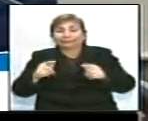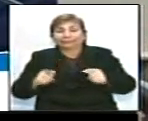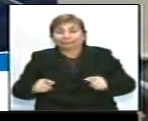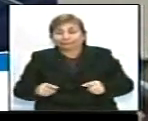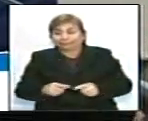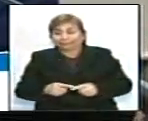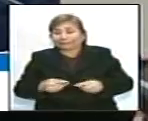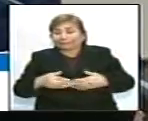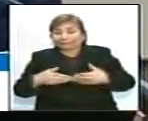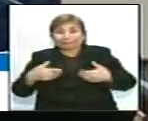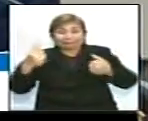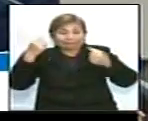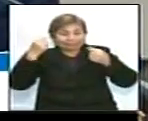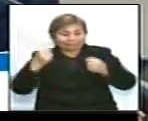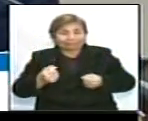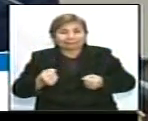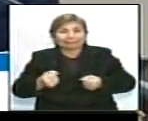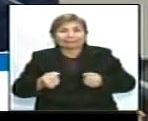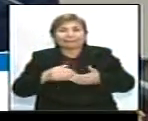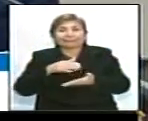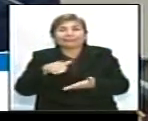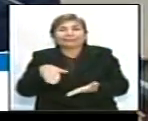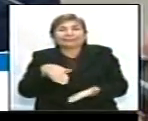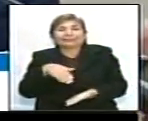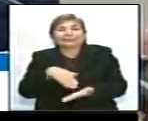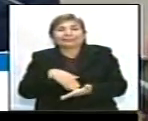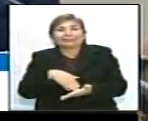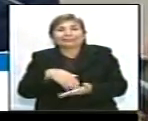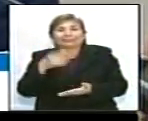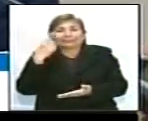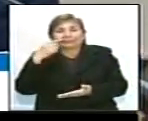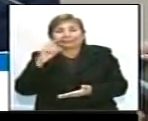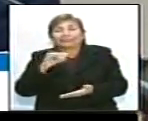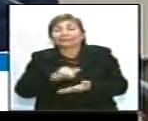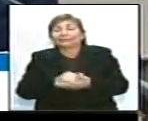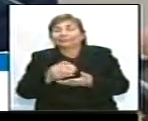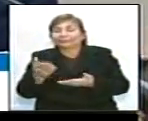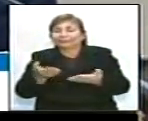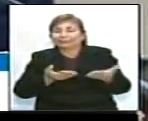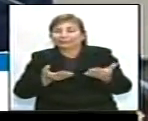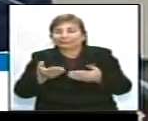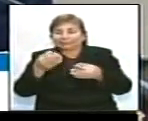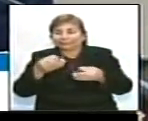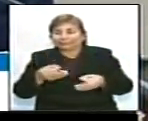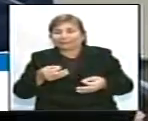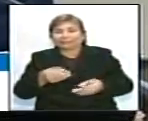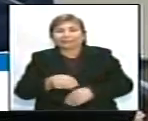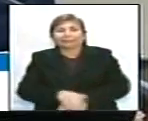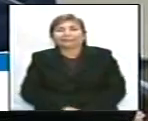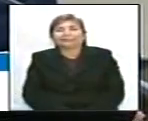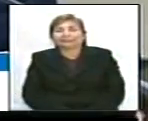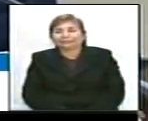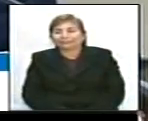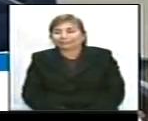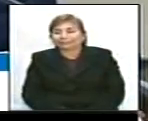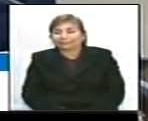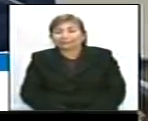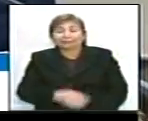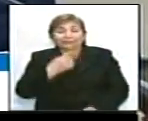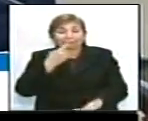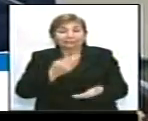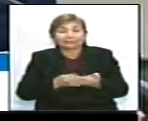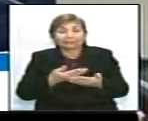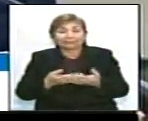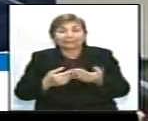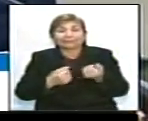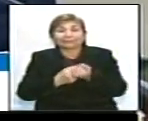tenemos que lograr fortalecer la descentralización para que puedan hacer una gestión adecuada de sus territorios. Y eso implica